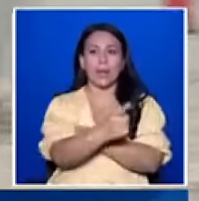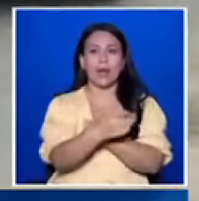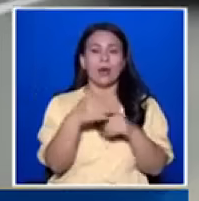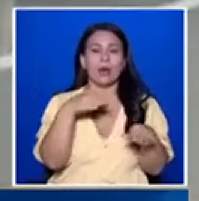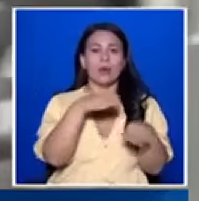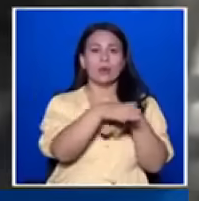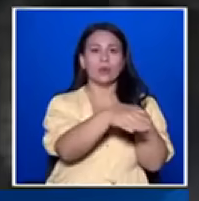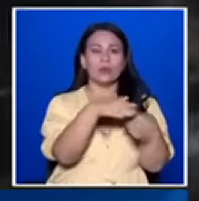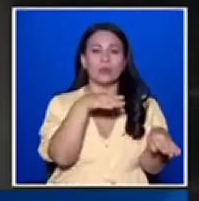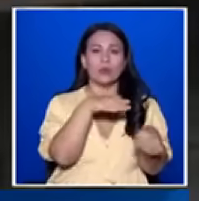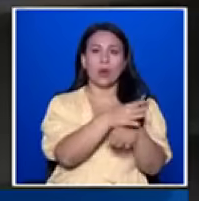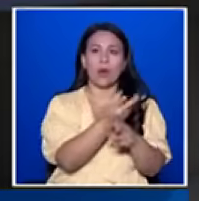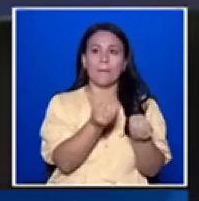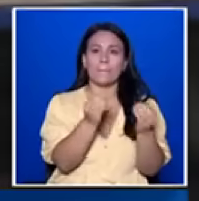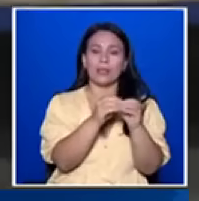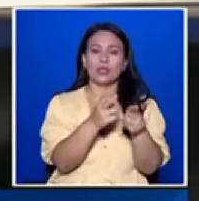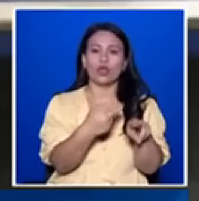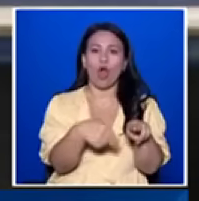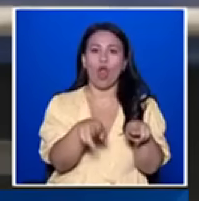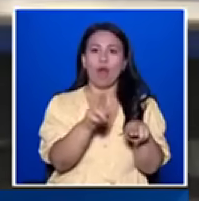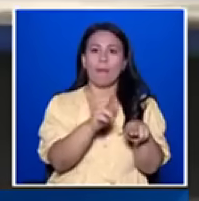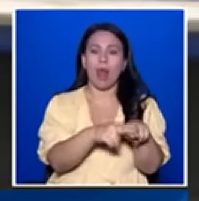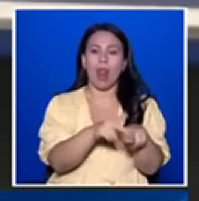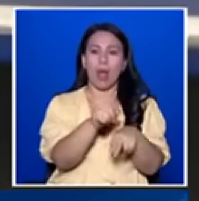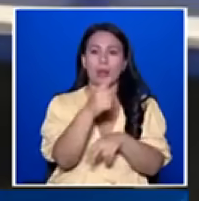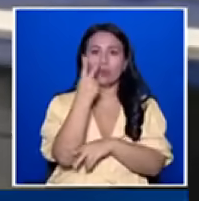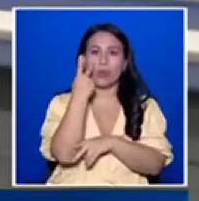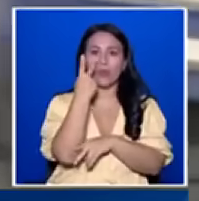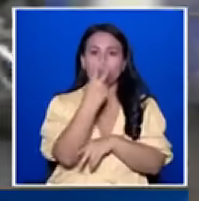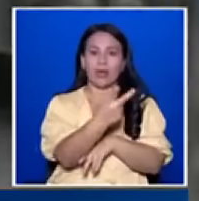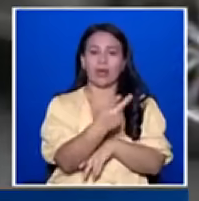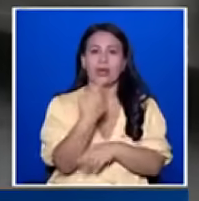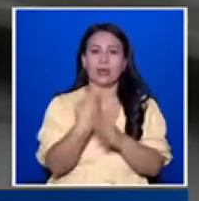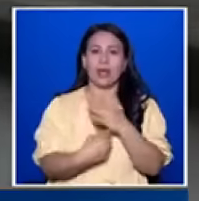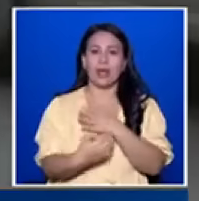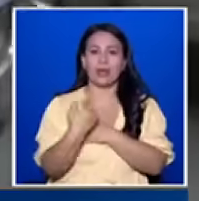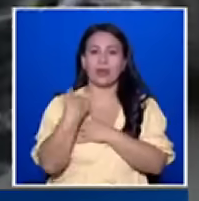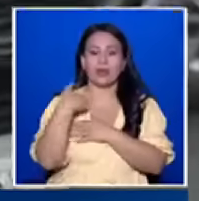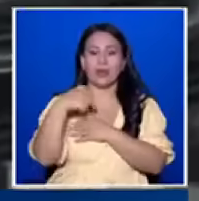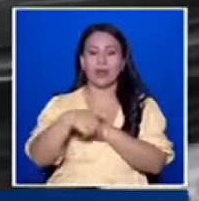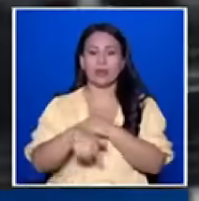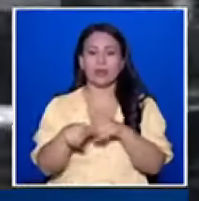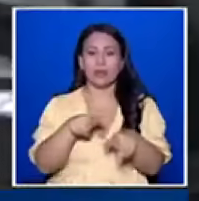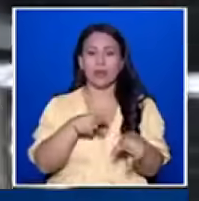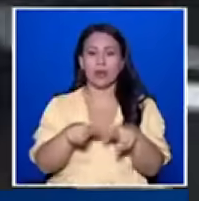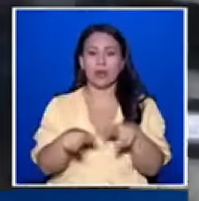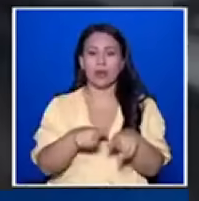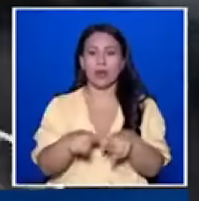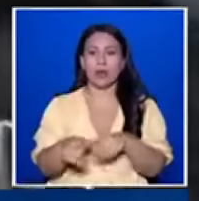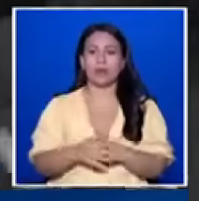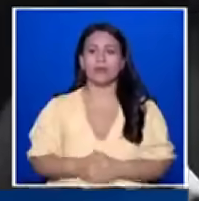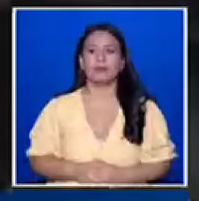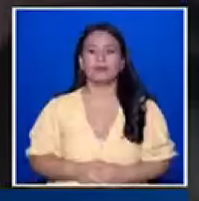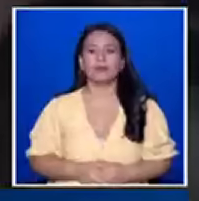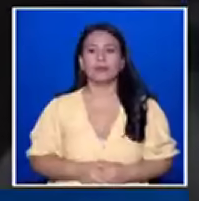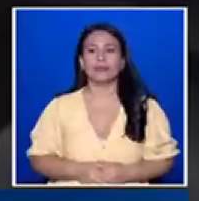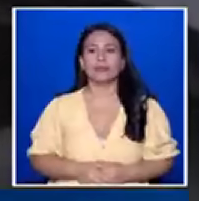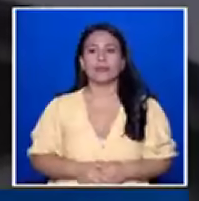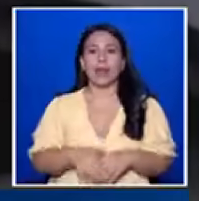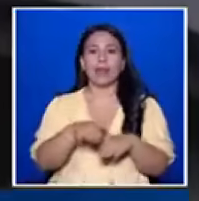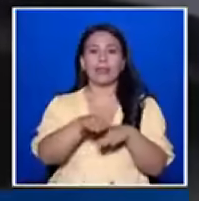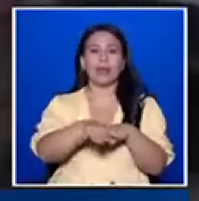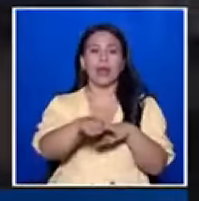fluye con la normalidad que tiene este sector en el concepto de el